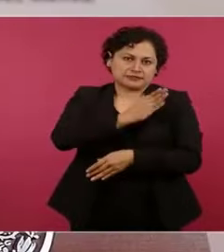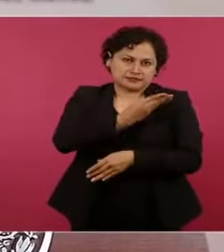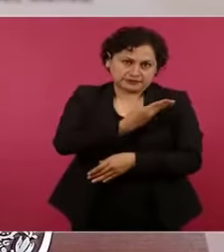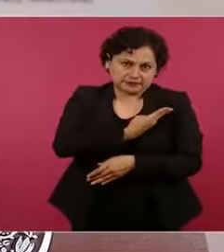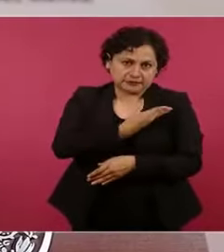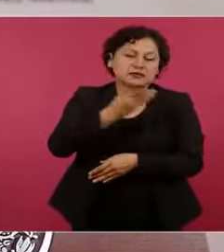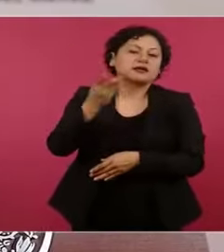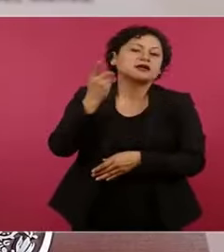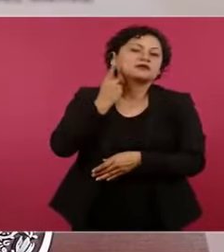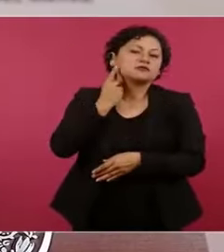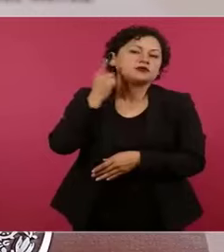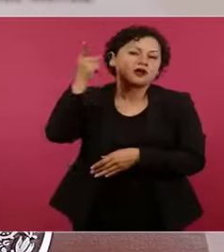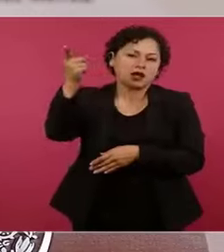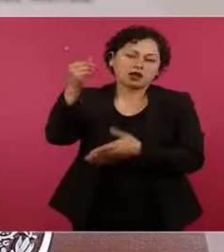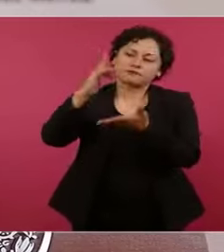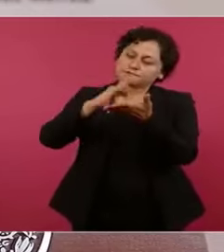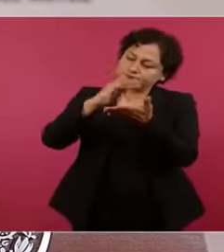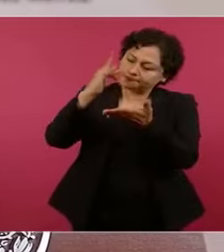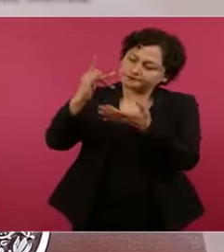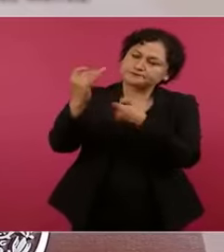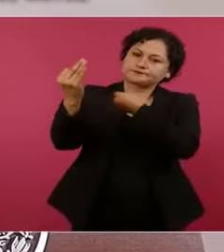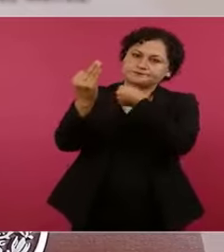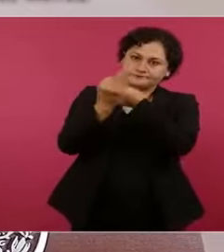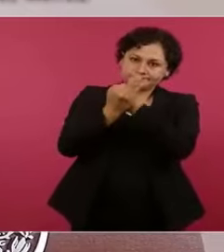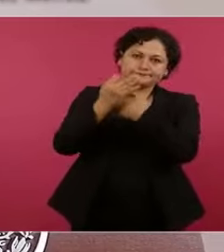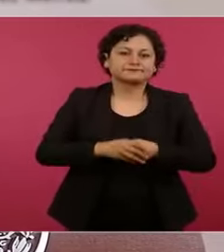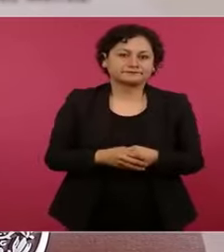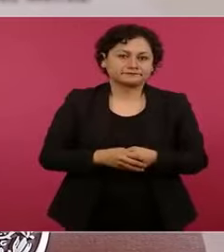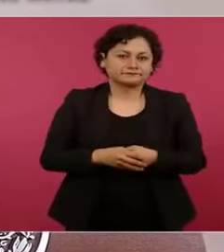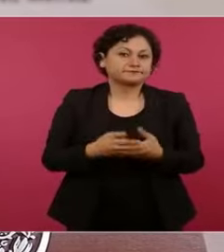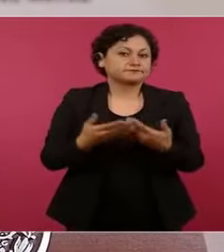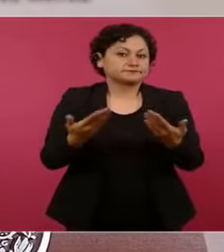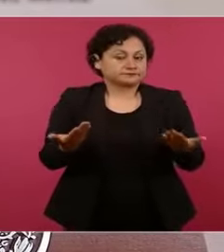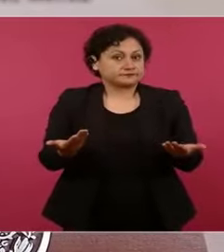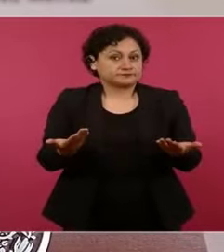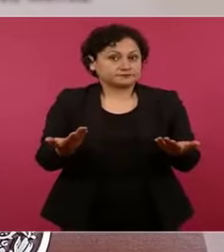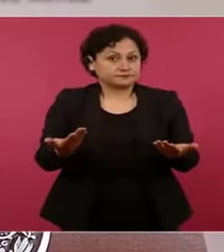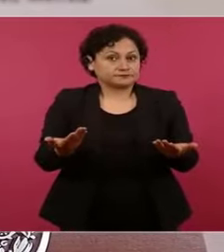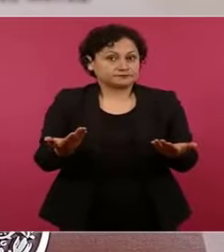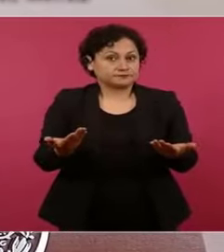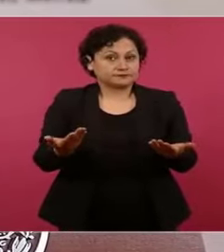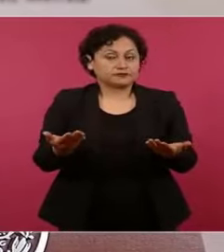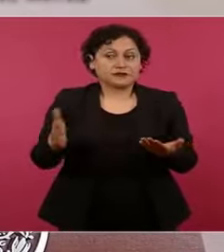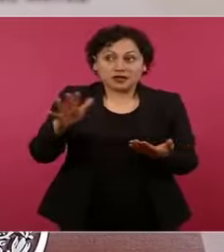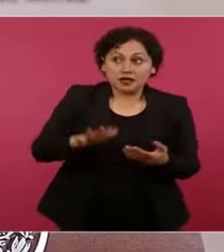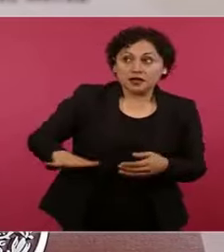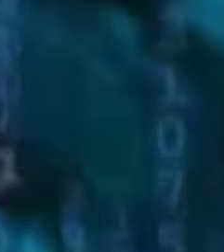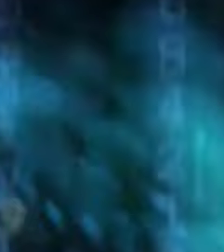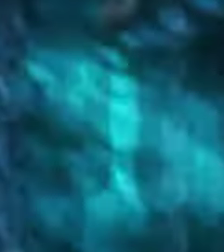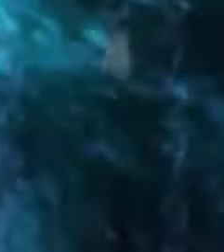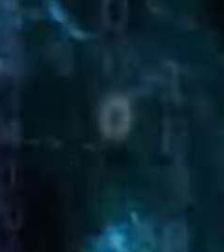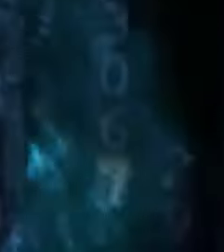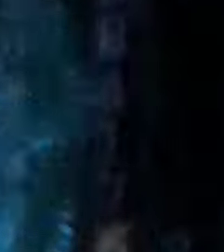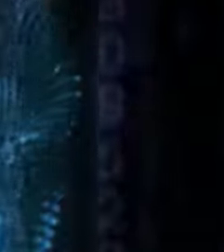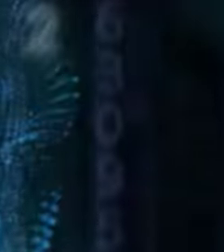español y hacerle un reconocimiento pues a todo el pueblo español.